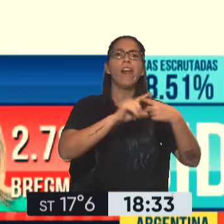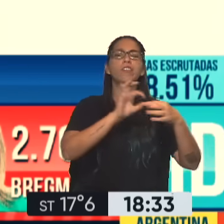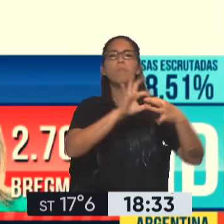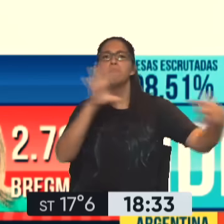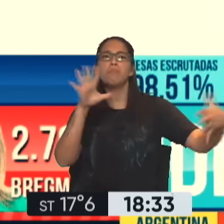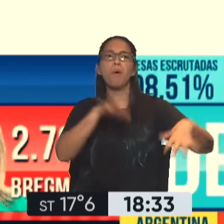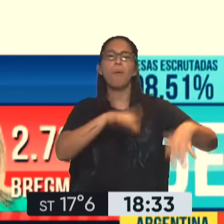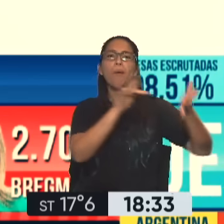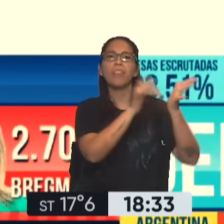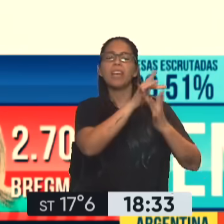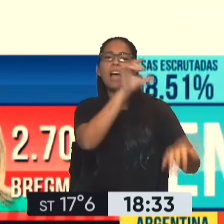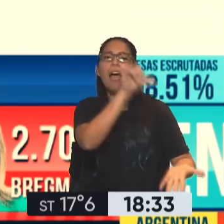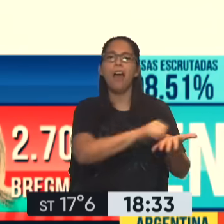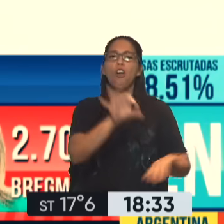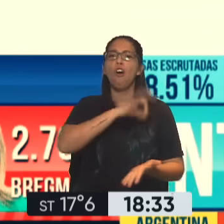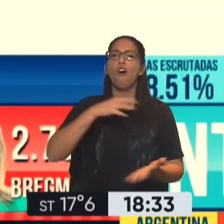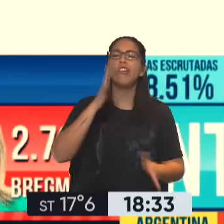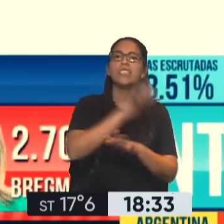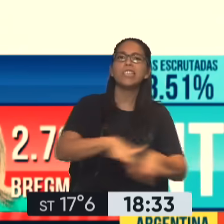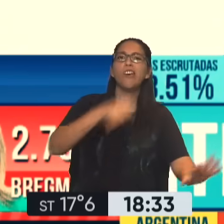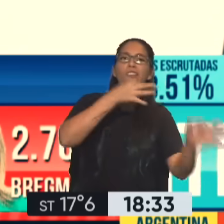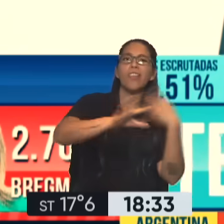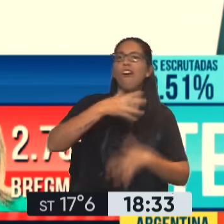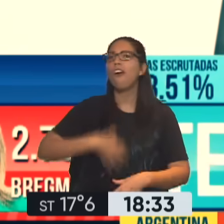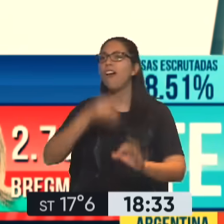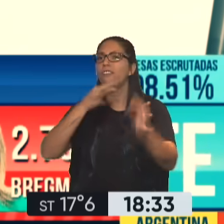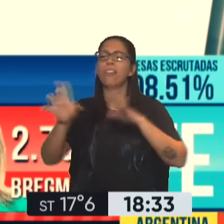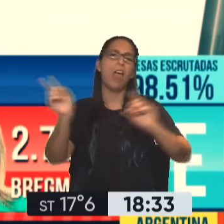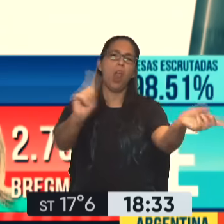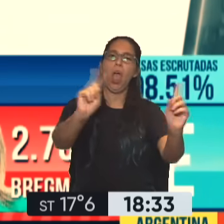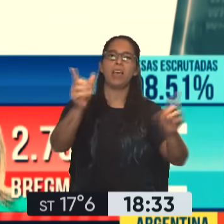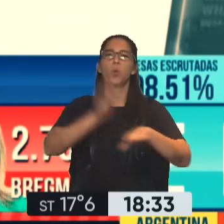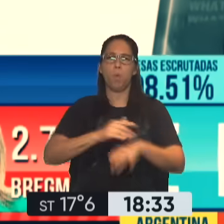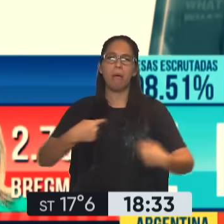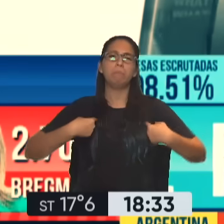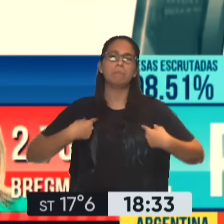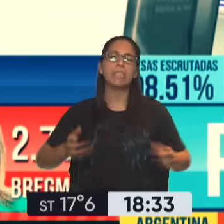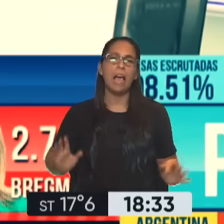el Vaticano o hablar de vender niños y órganos. La culpa es mía, dice Lilia